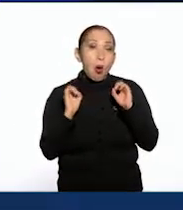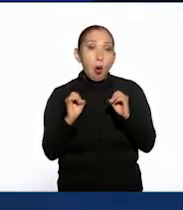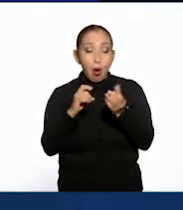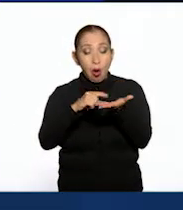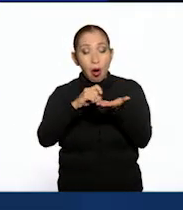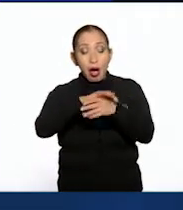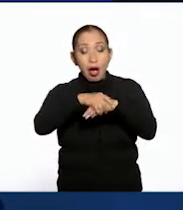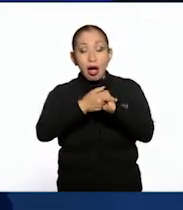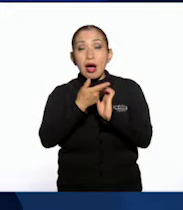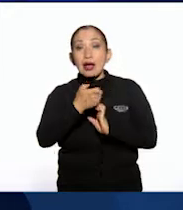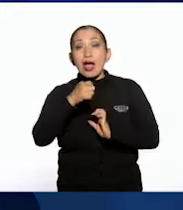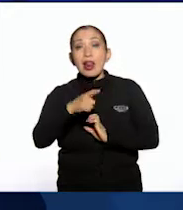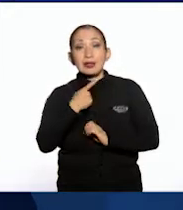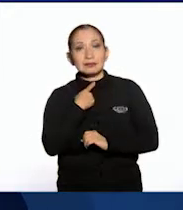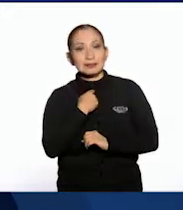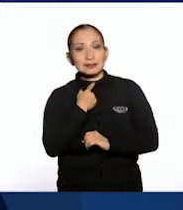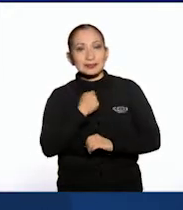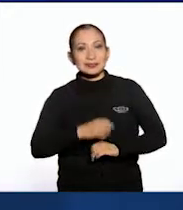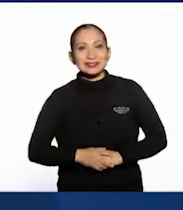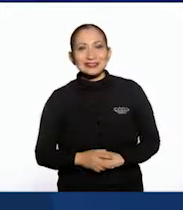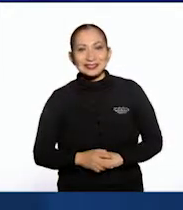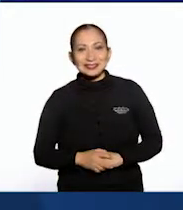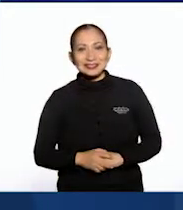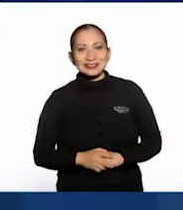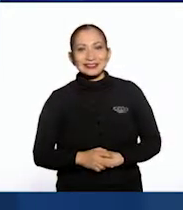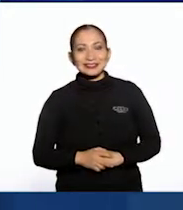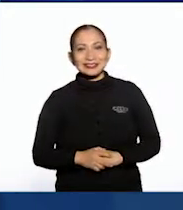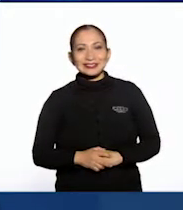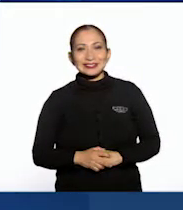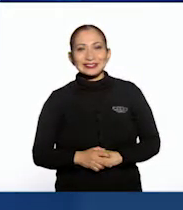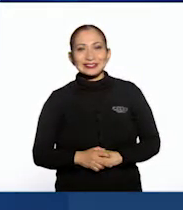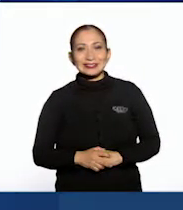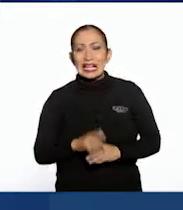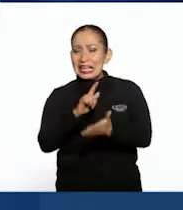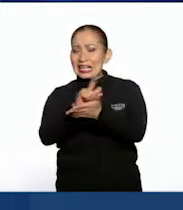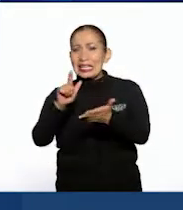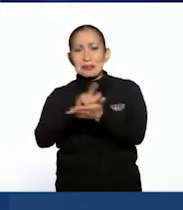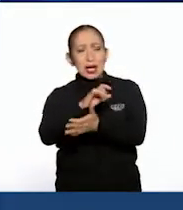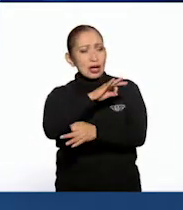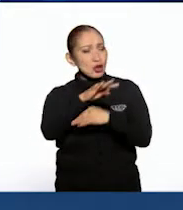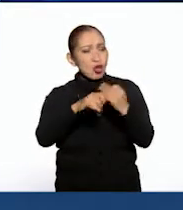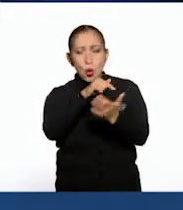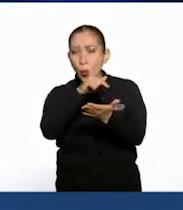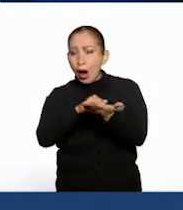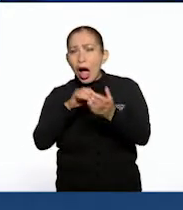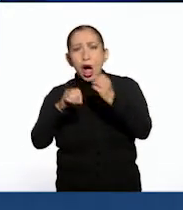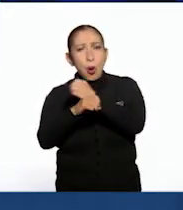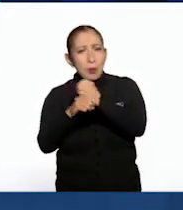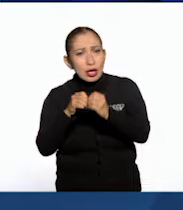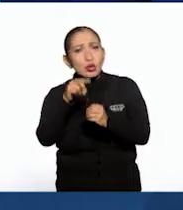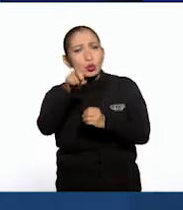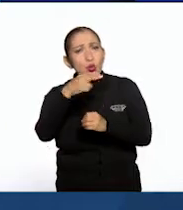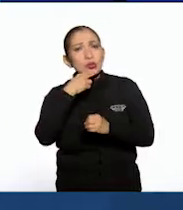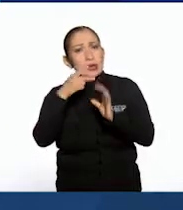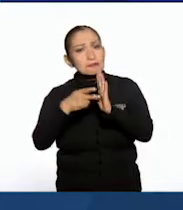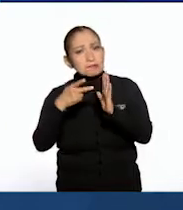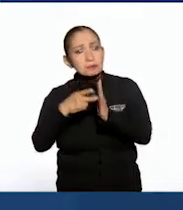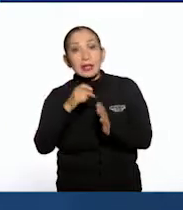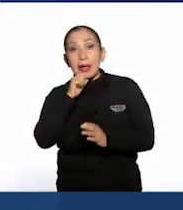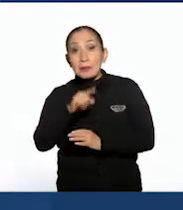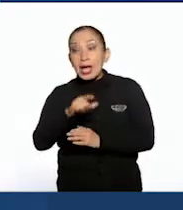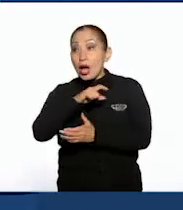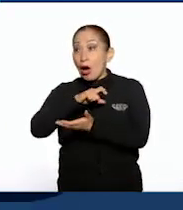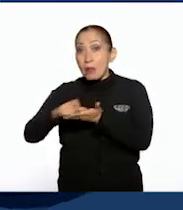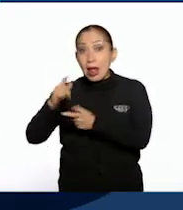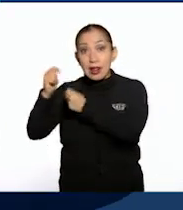aplica desinfectante a base de agua y alcohol. Desinfecta las superficies de los objetos que más utilizas. También